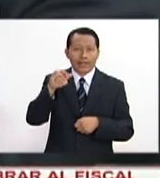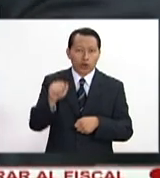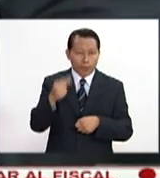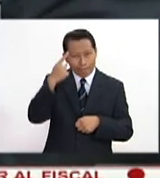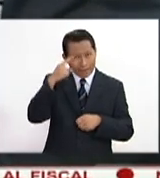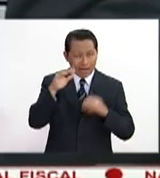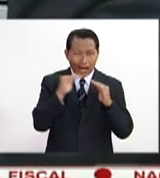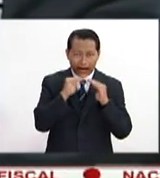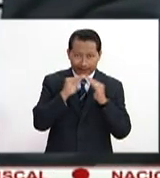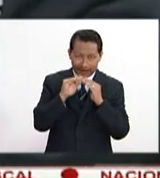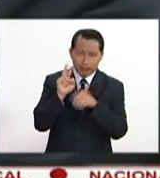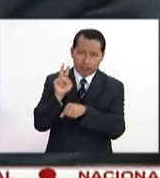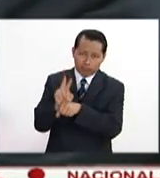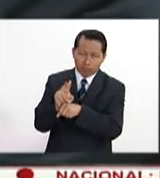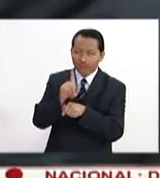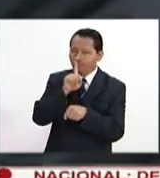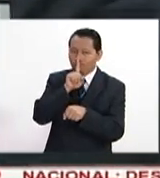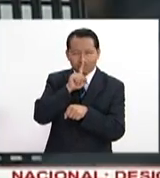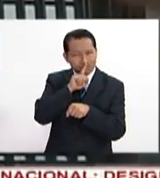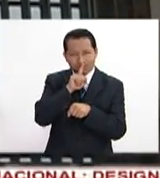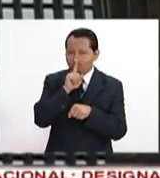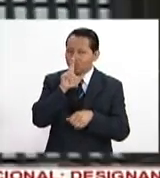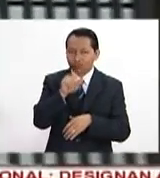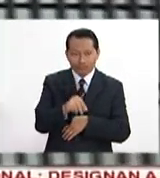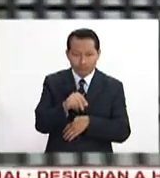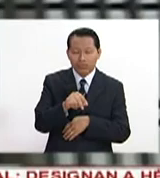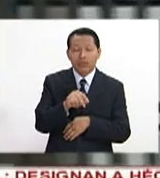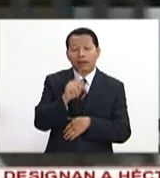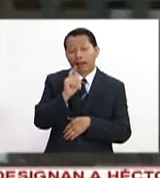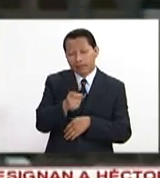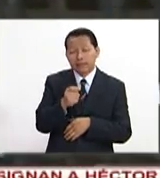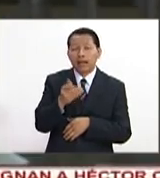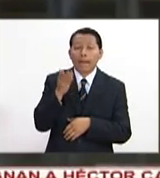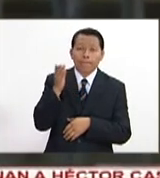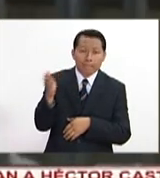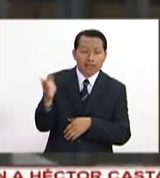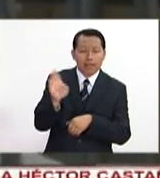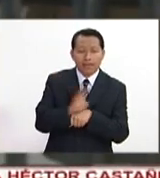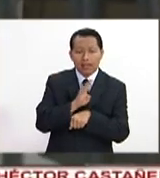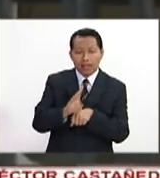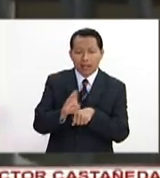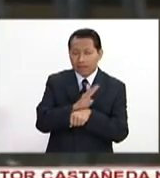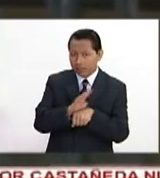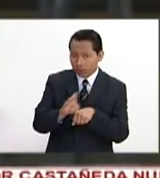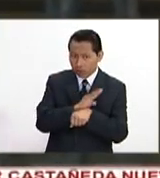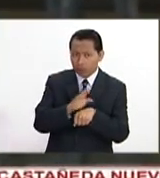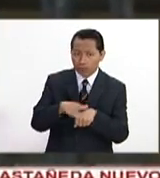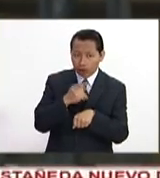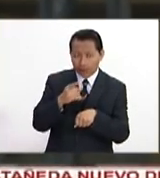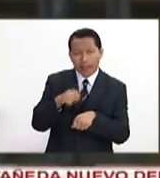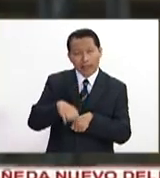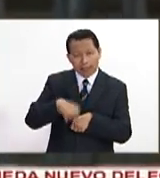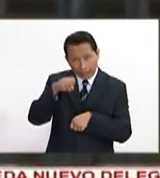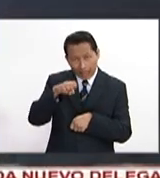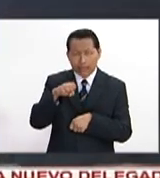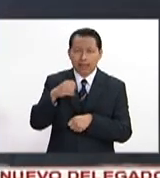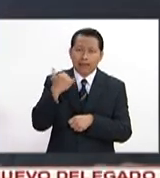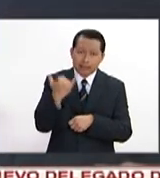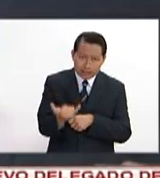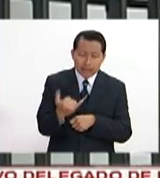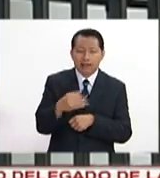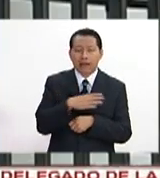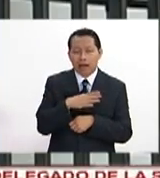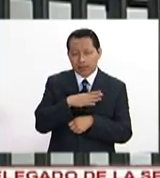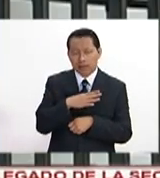defensa de la exlideresa magisterial ha insistido en este beneficio para Gordillo Morales debido a su avanzada edad y a una